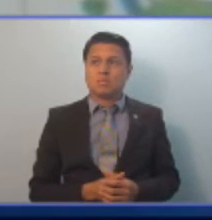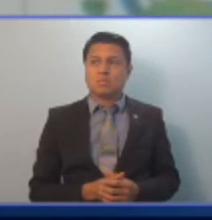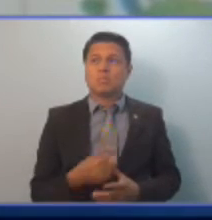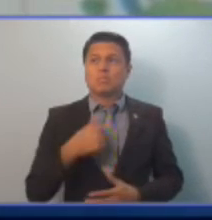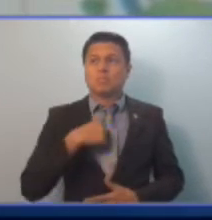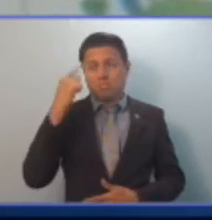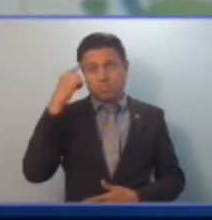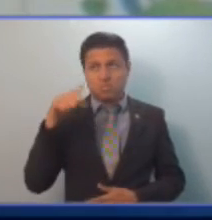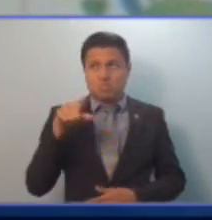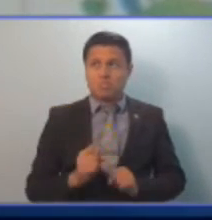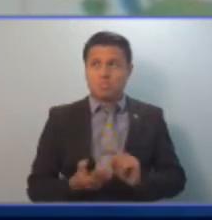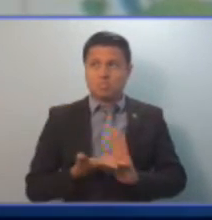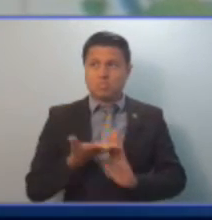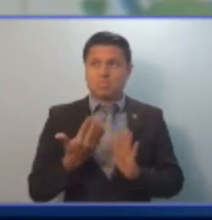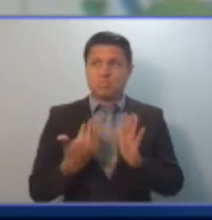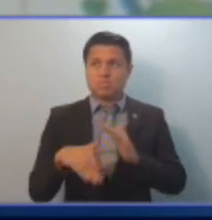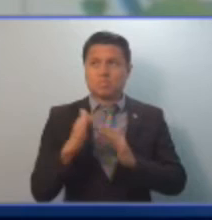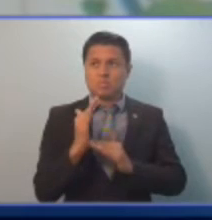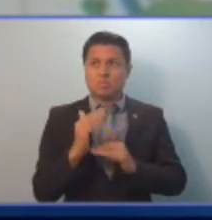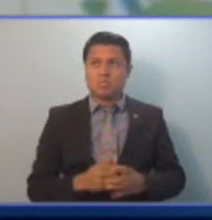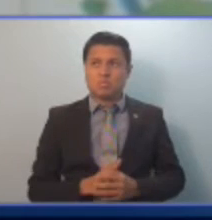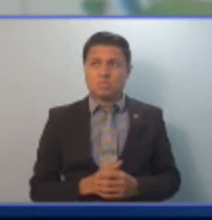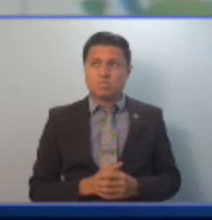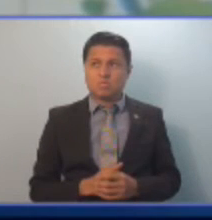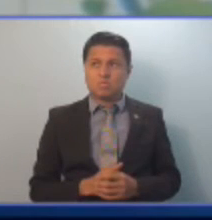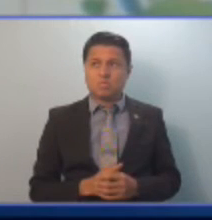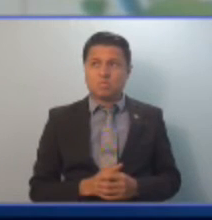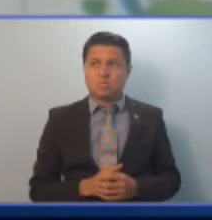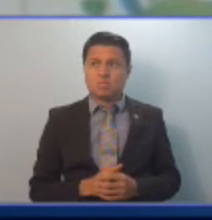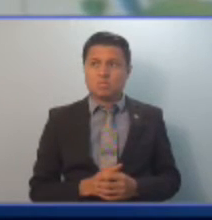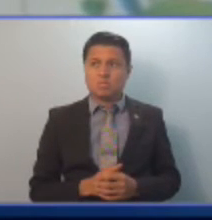pienso que fortalecemos